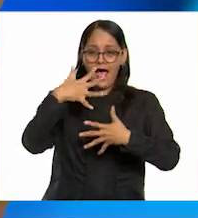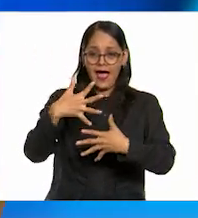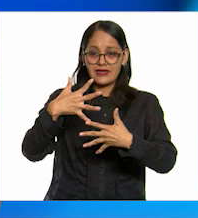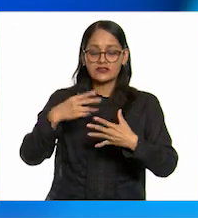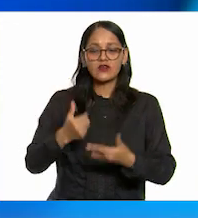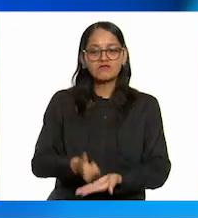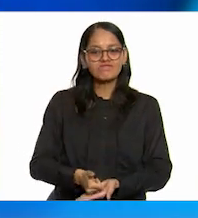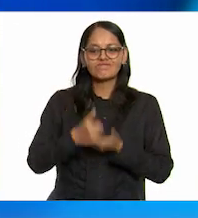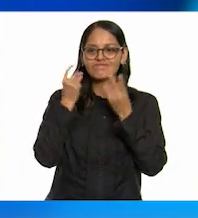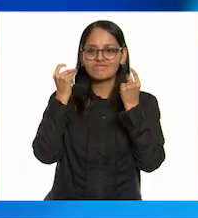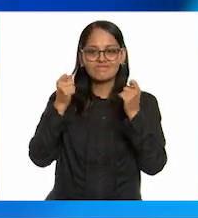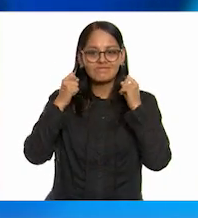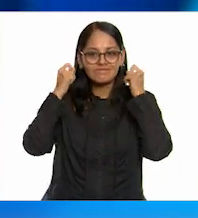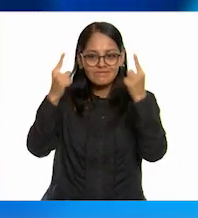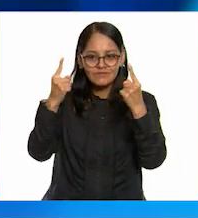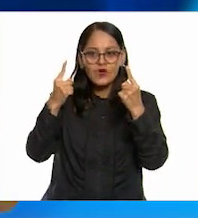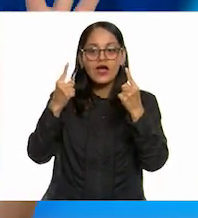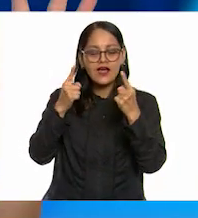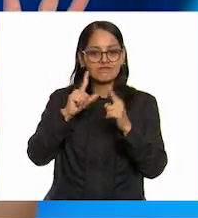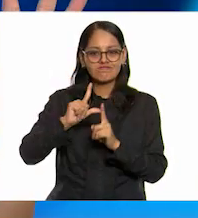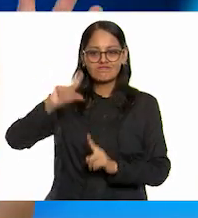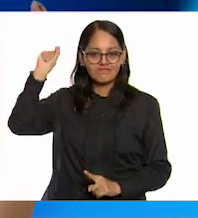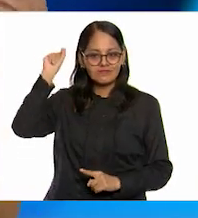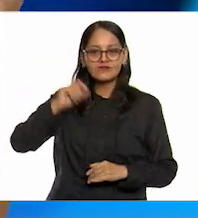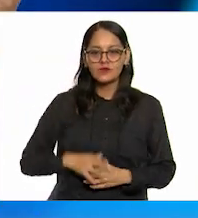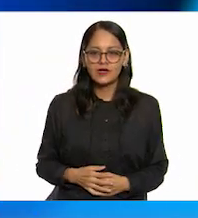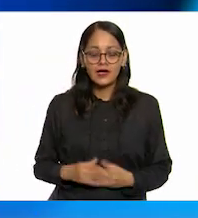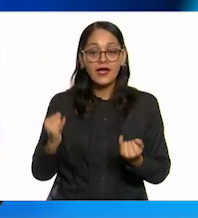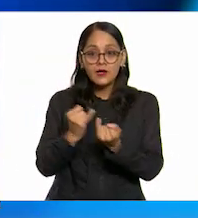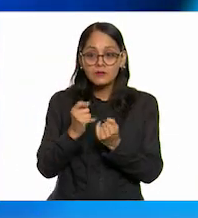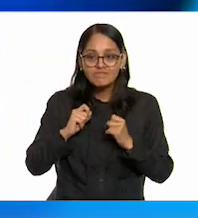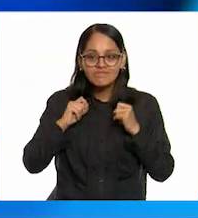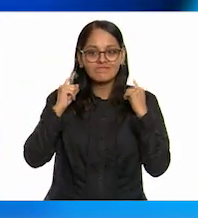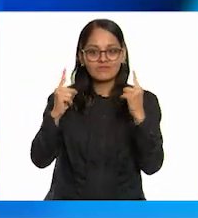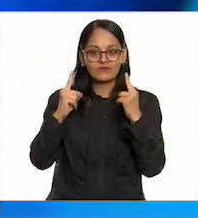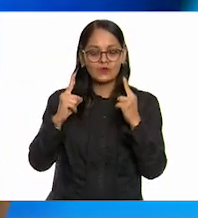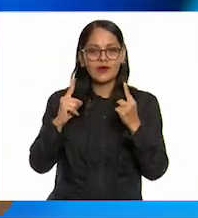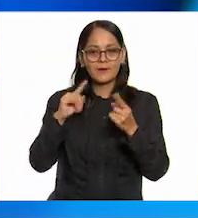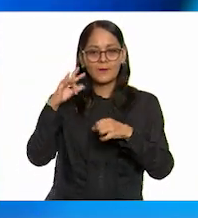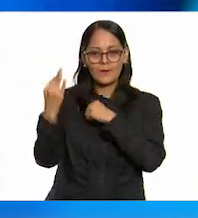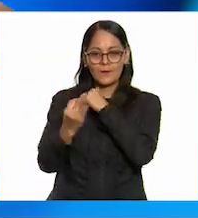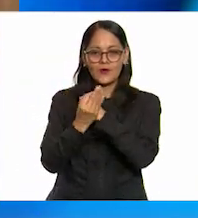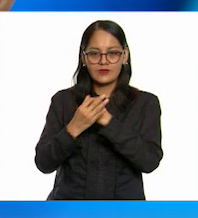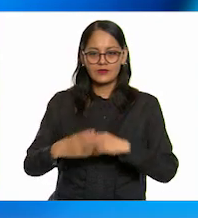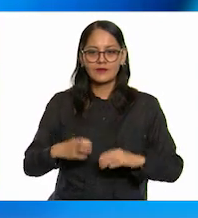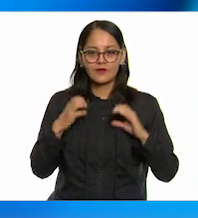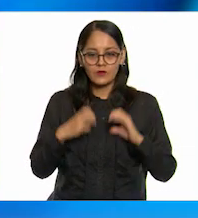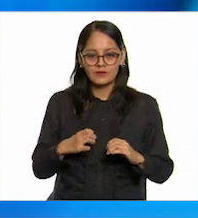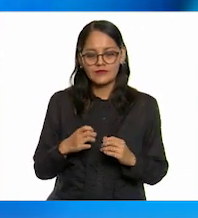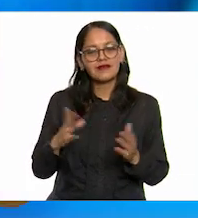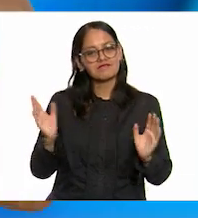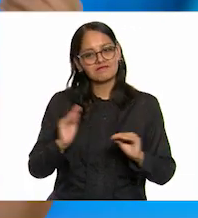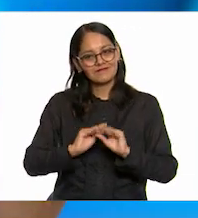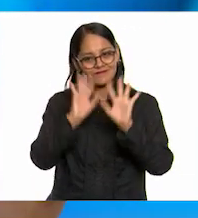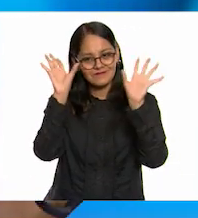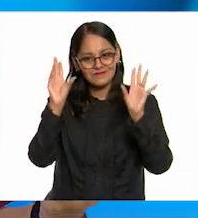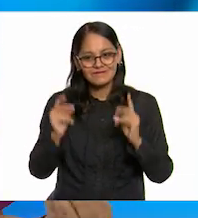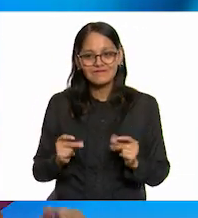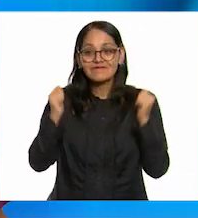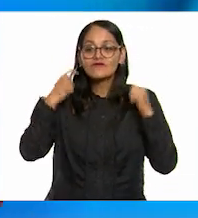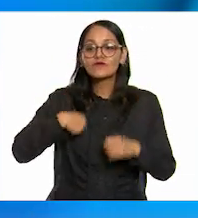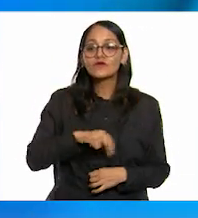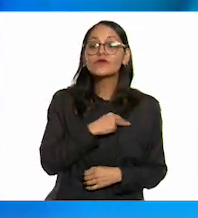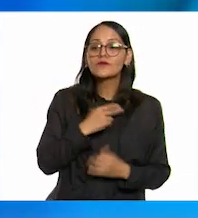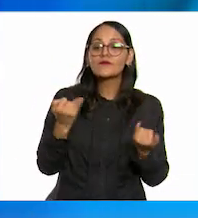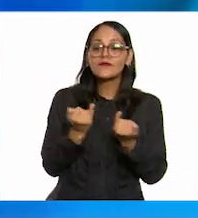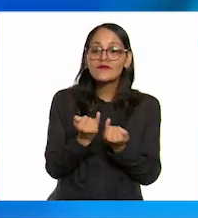sas. ¡Aléjate! ¡Y sas! ¡Protégete! Y obviamente sas. Trata de